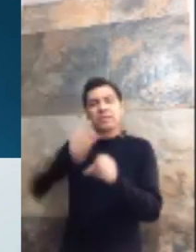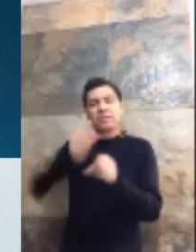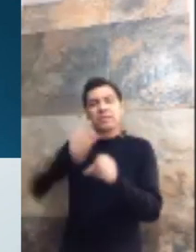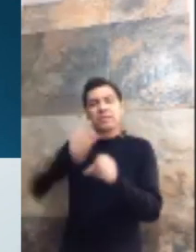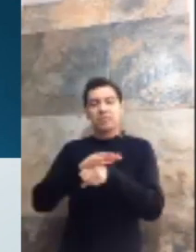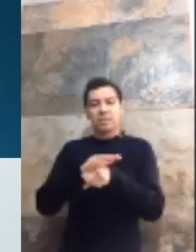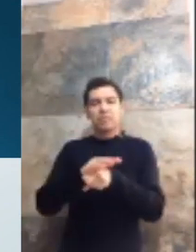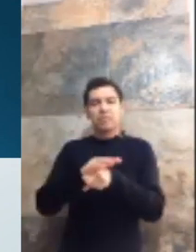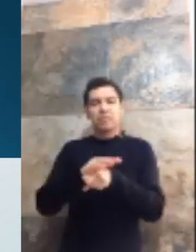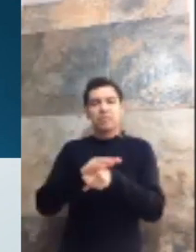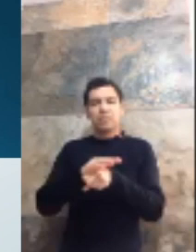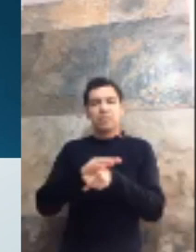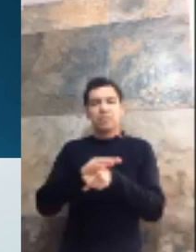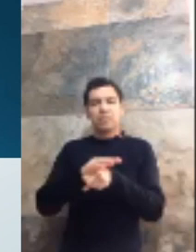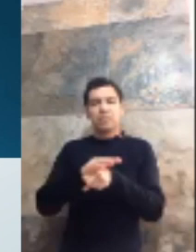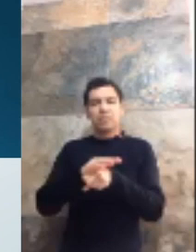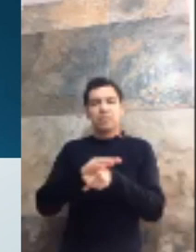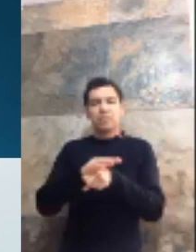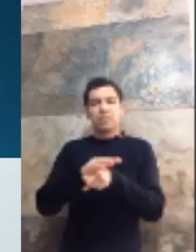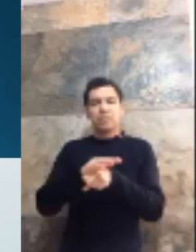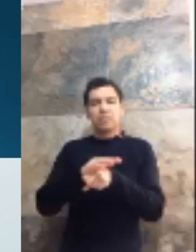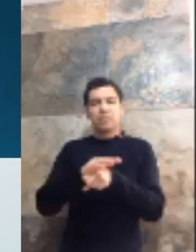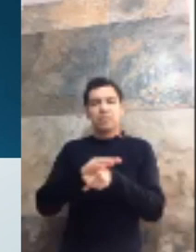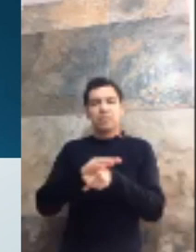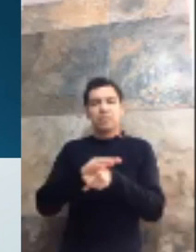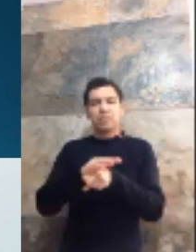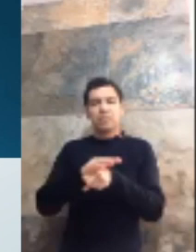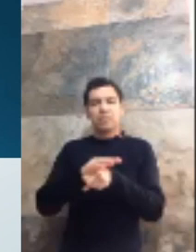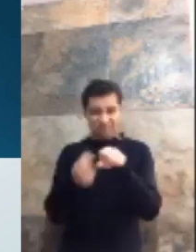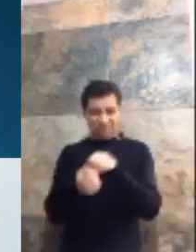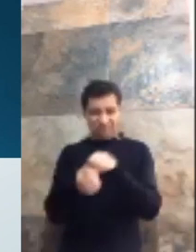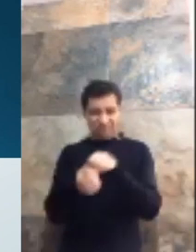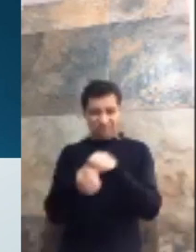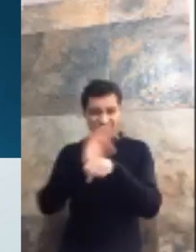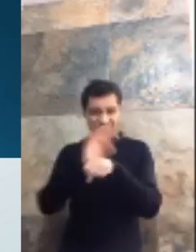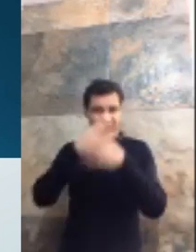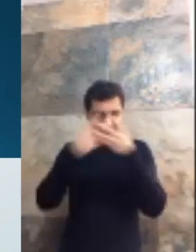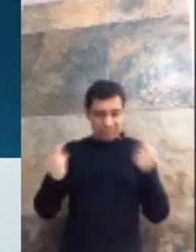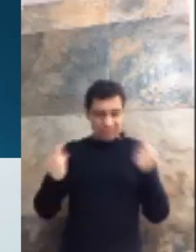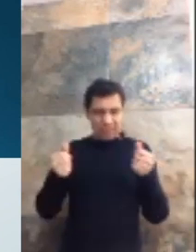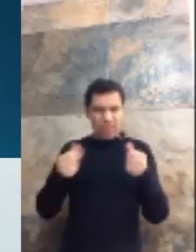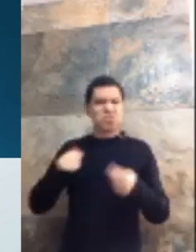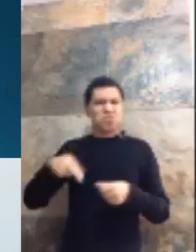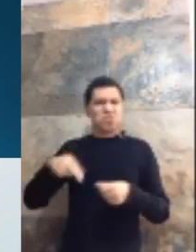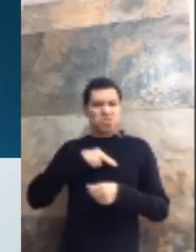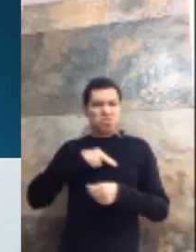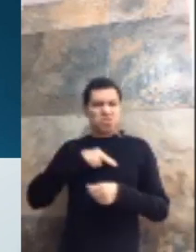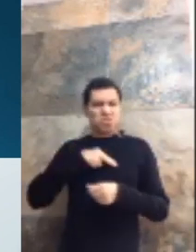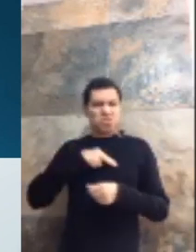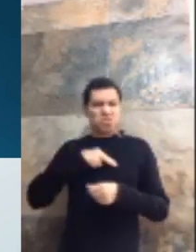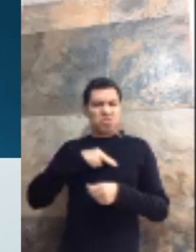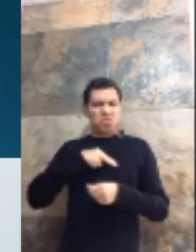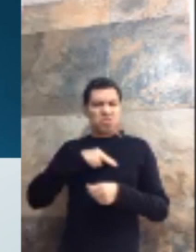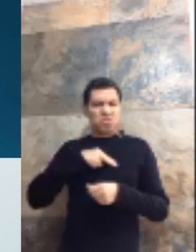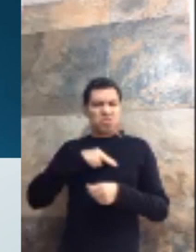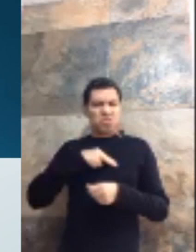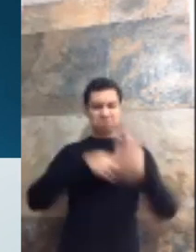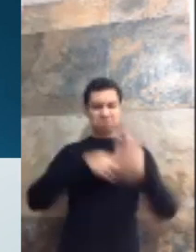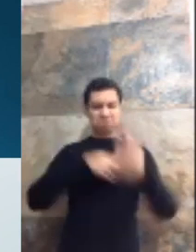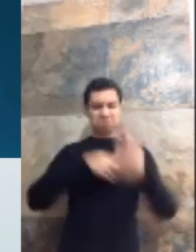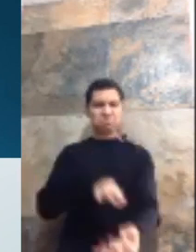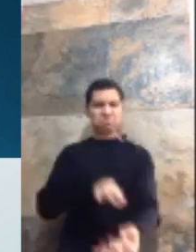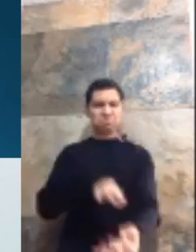como estábamos en enero. Eso sí, vamos a estar mejor preparados emocionalmente, vamos a estar